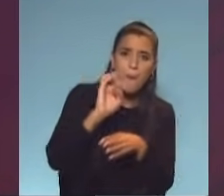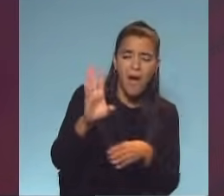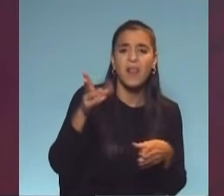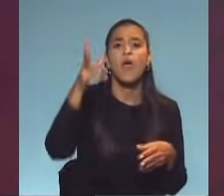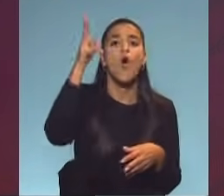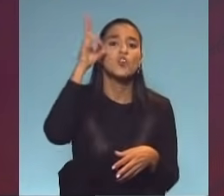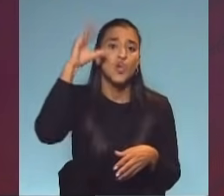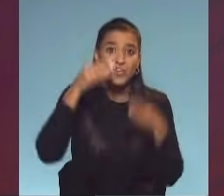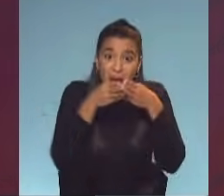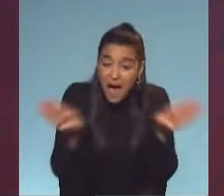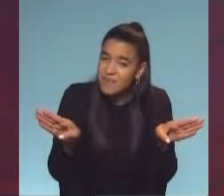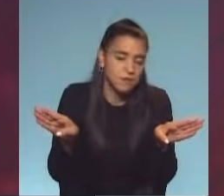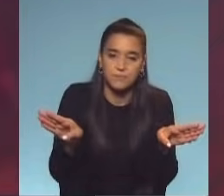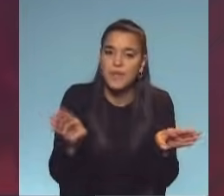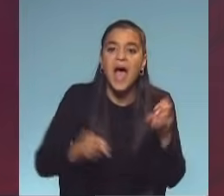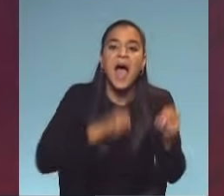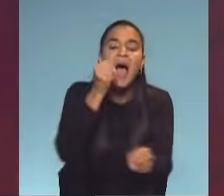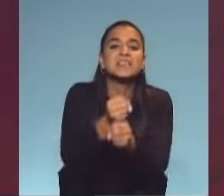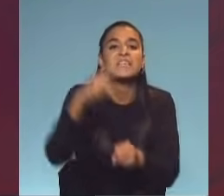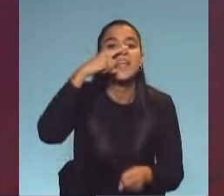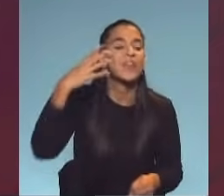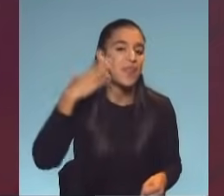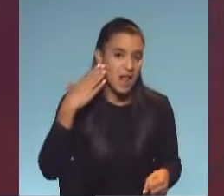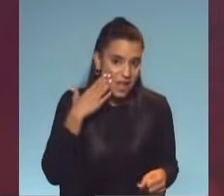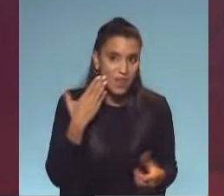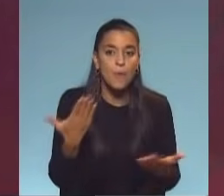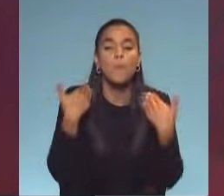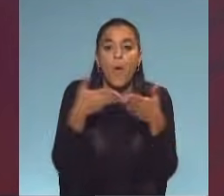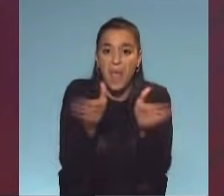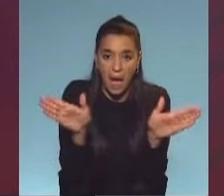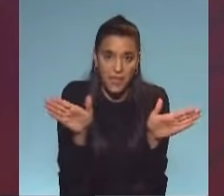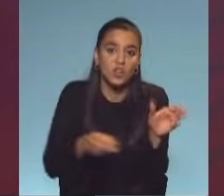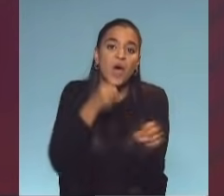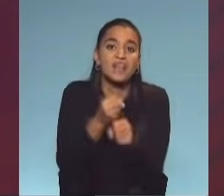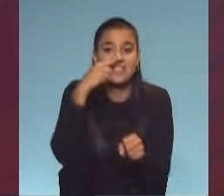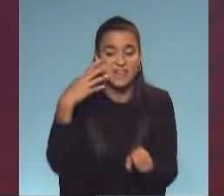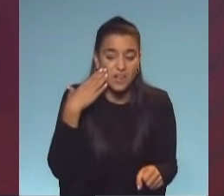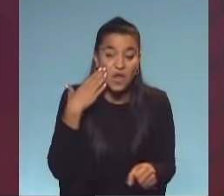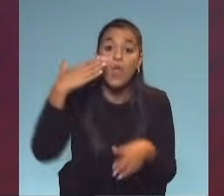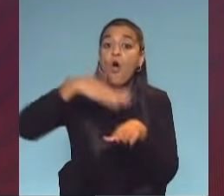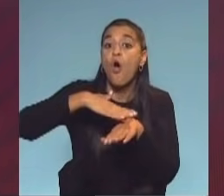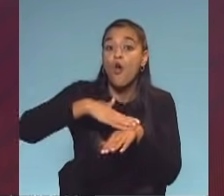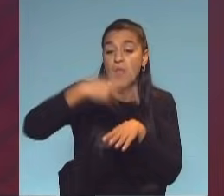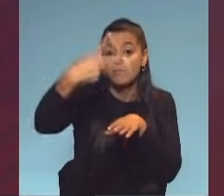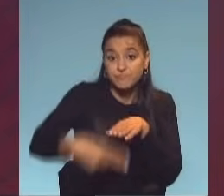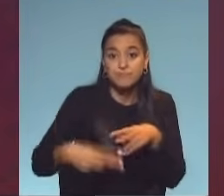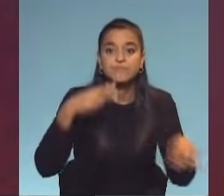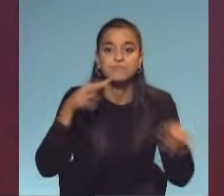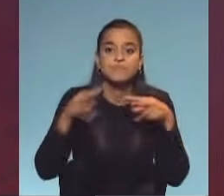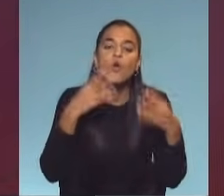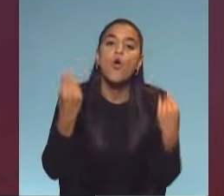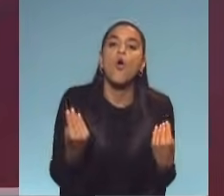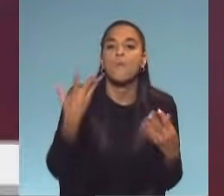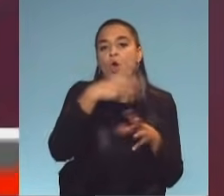las 20 horas. Claro que sí, hasta las 19 todos los comercios pueden estar abiertos. Luego de ese horario, la gastronomía es a través